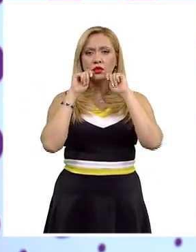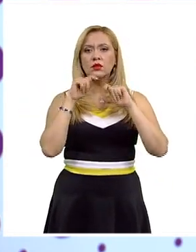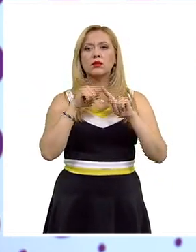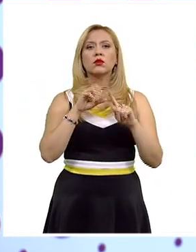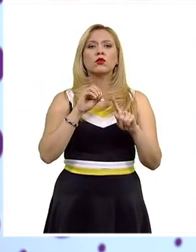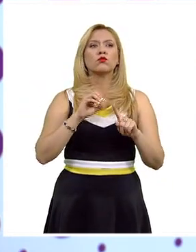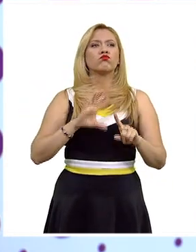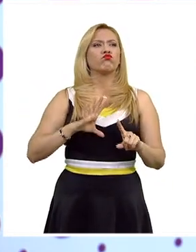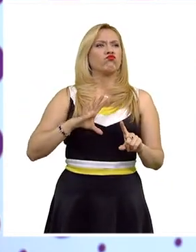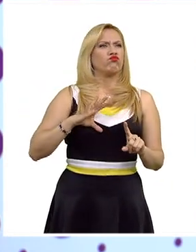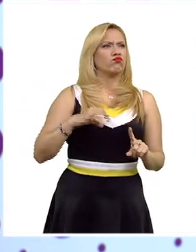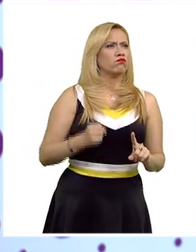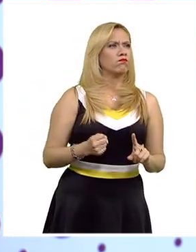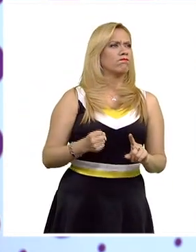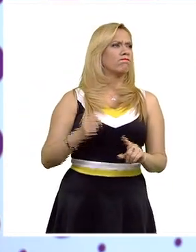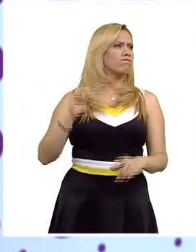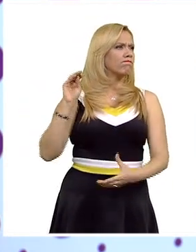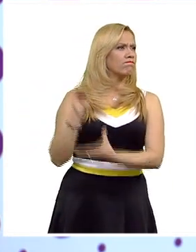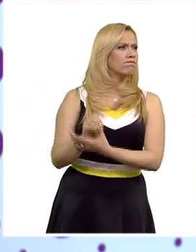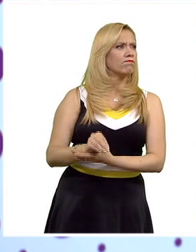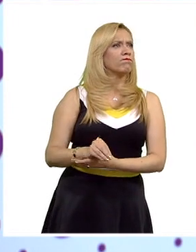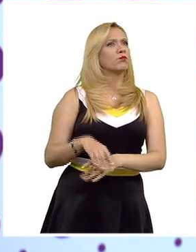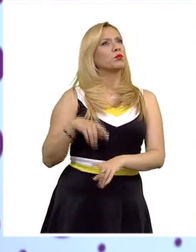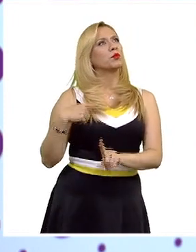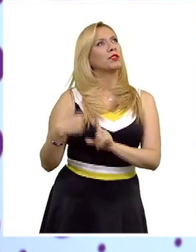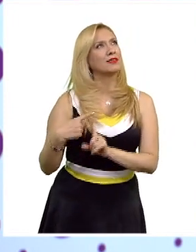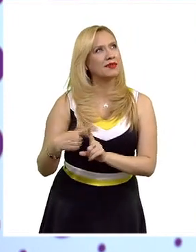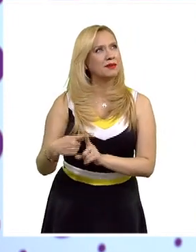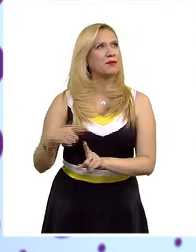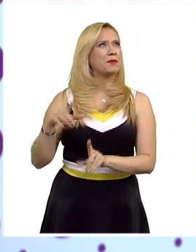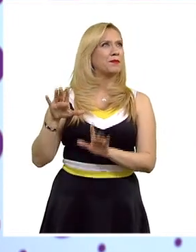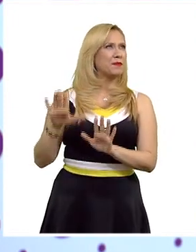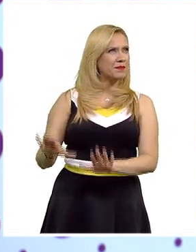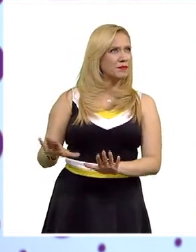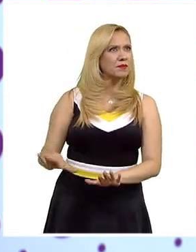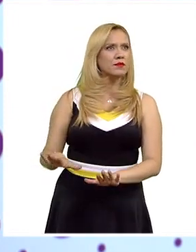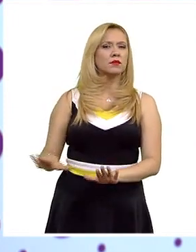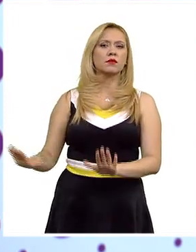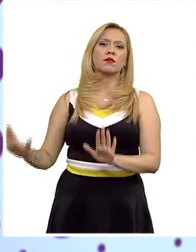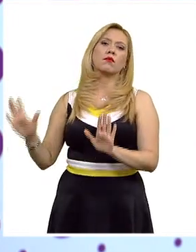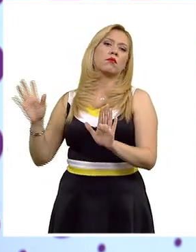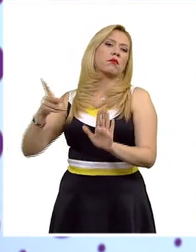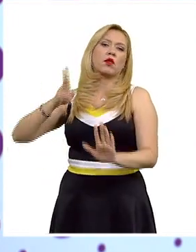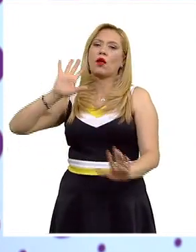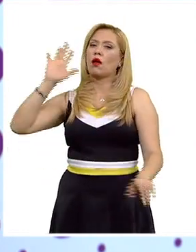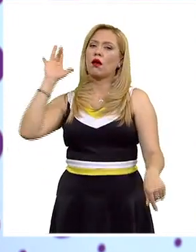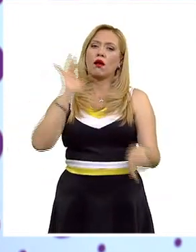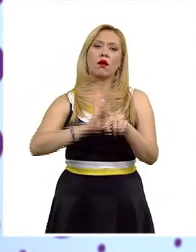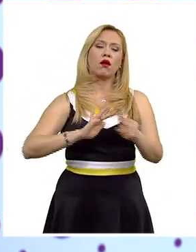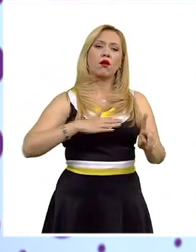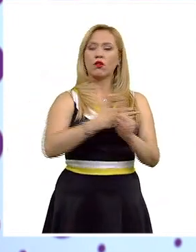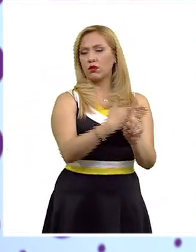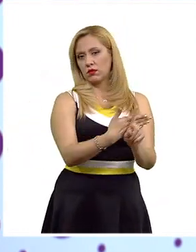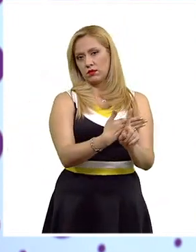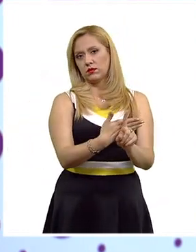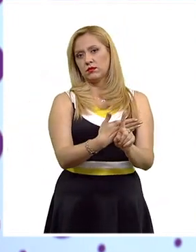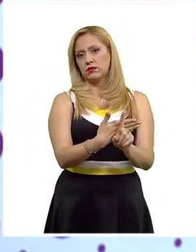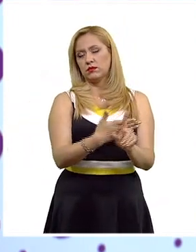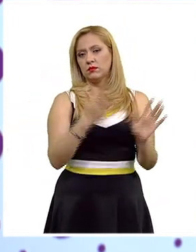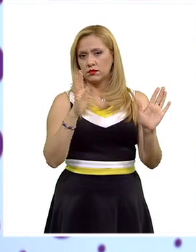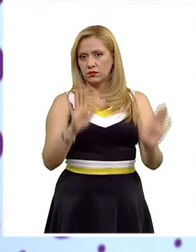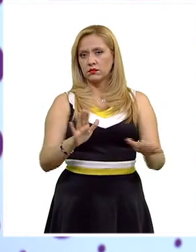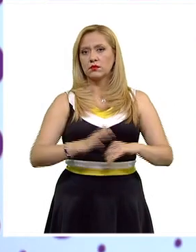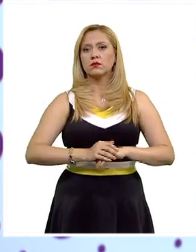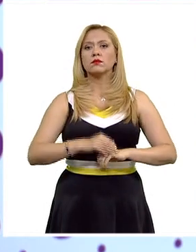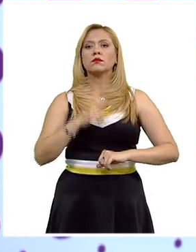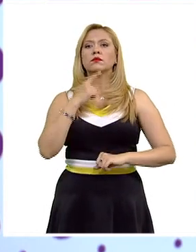muy empoderante o haya tenido una respuesta muy positiva y no se haya generado daño. Otra cosa que dijo Aleida